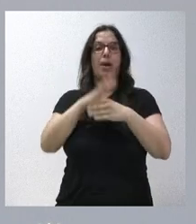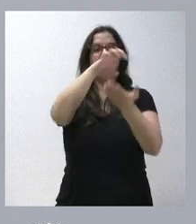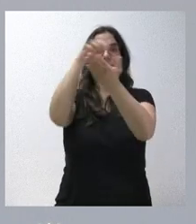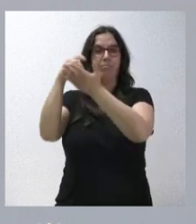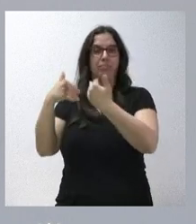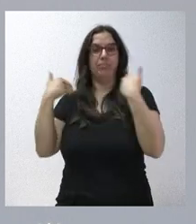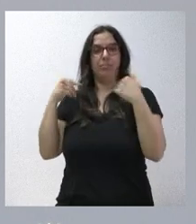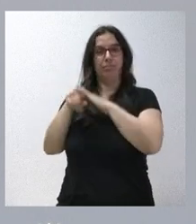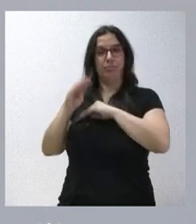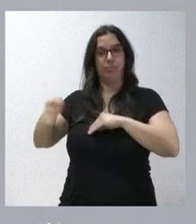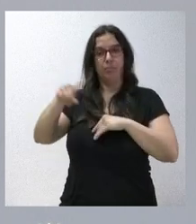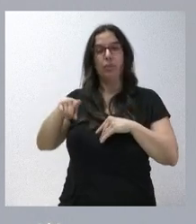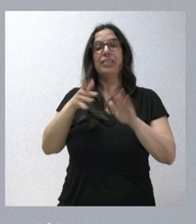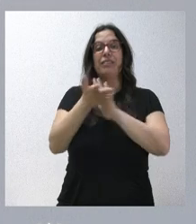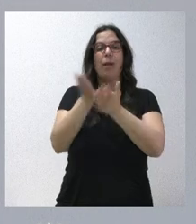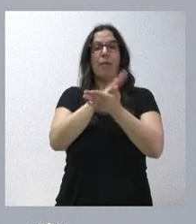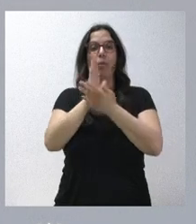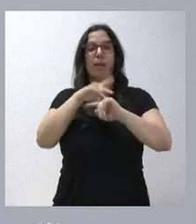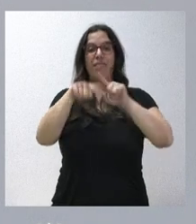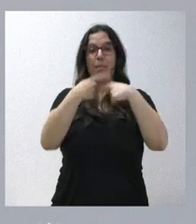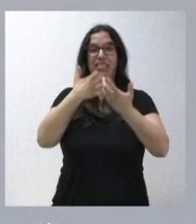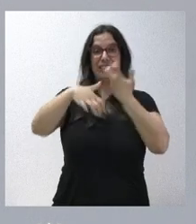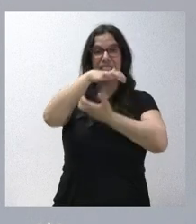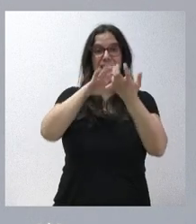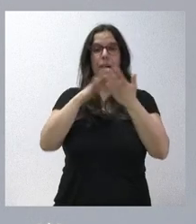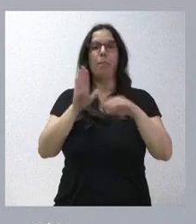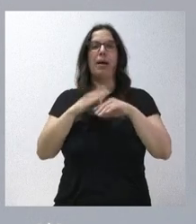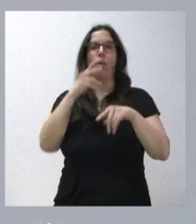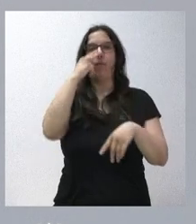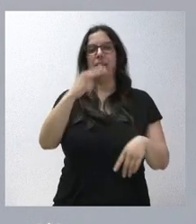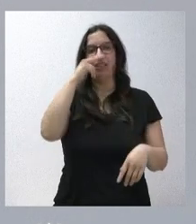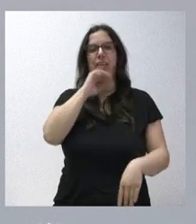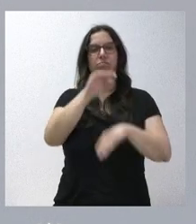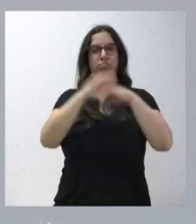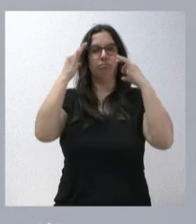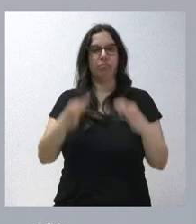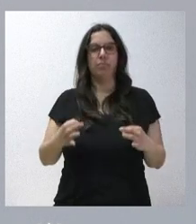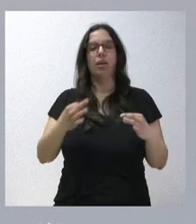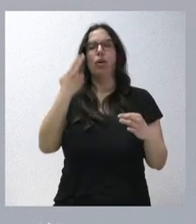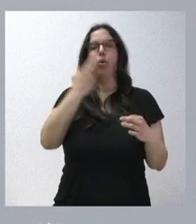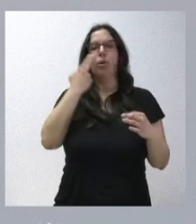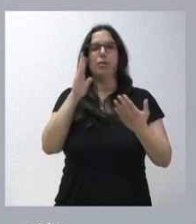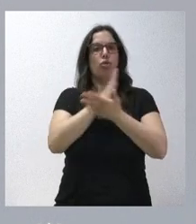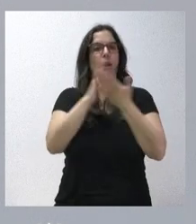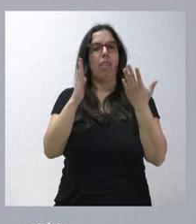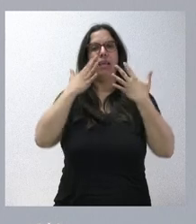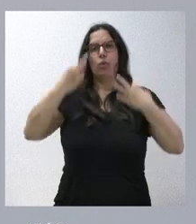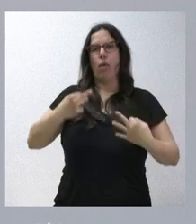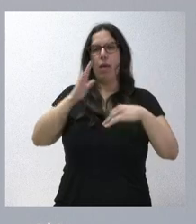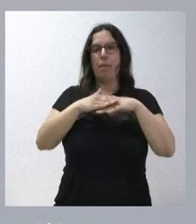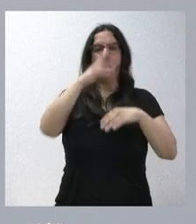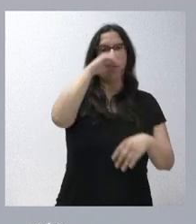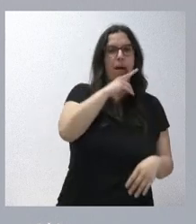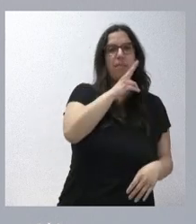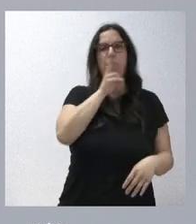continuará así mediando entre familias en conflicto y se garantiza el régimen de visitas sin comprometer la integridad de los menores y de los progenitores que